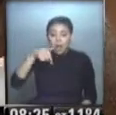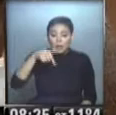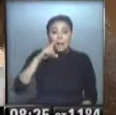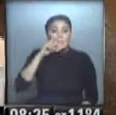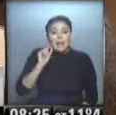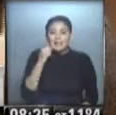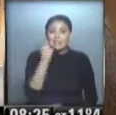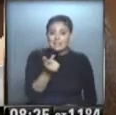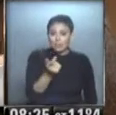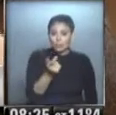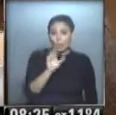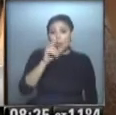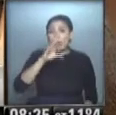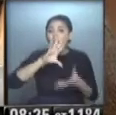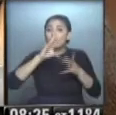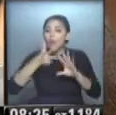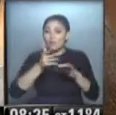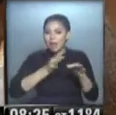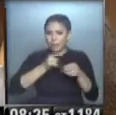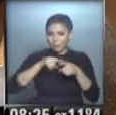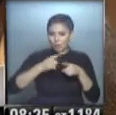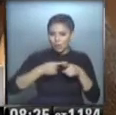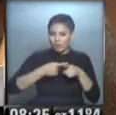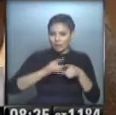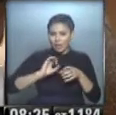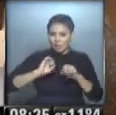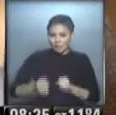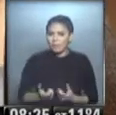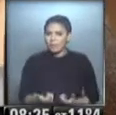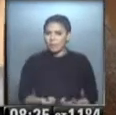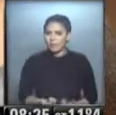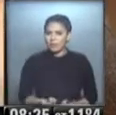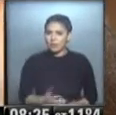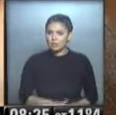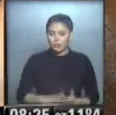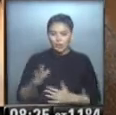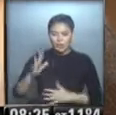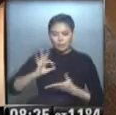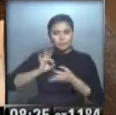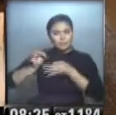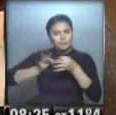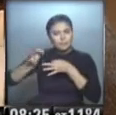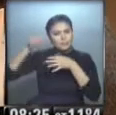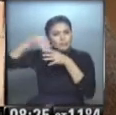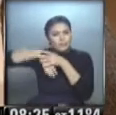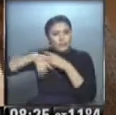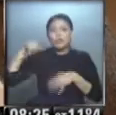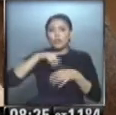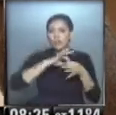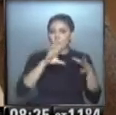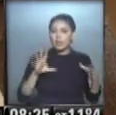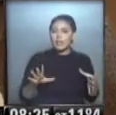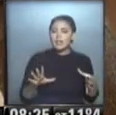diciendo es que una forma de la política en la Argentina es perversa, que tiene que ver con una estructura profundamente